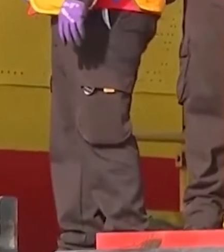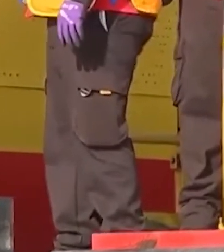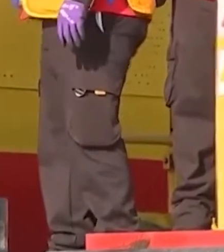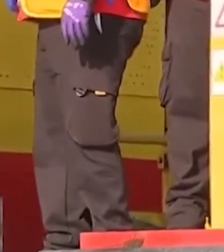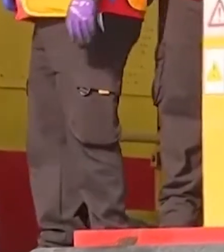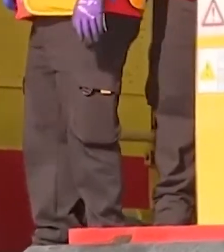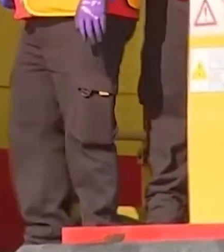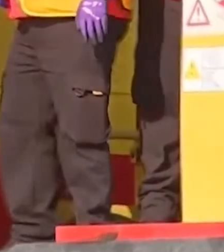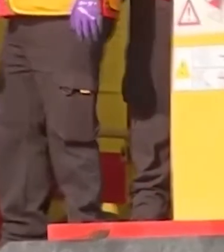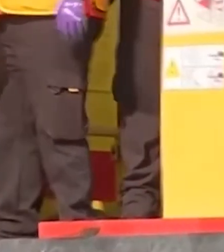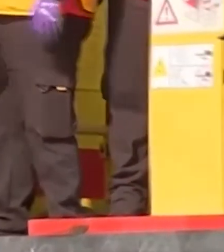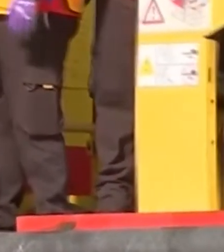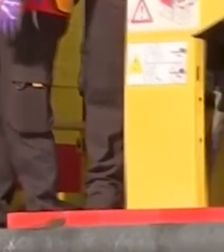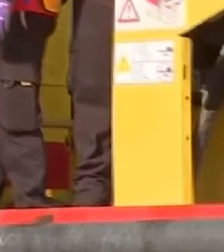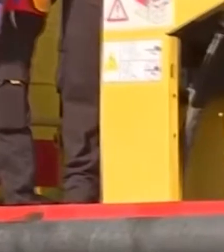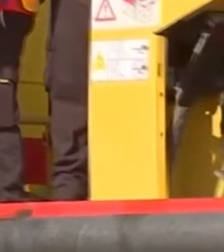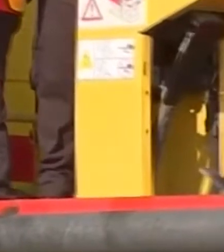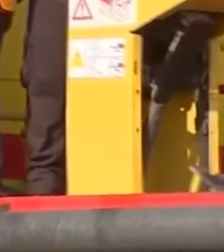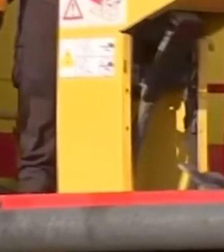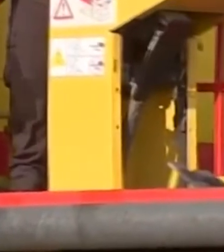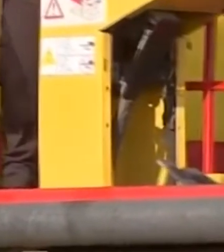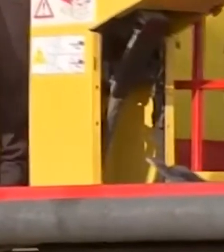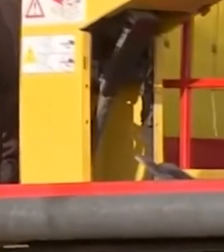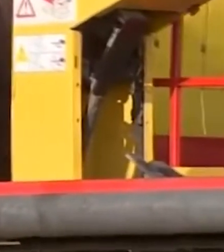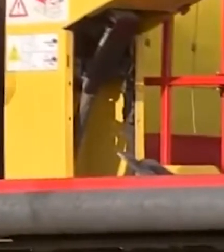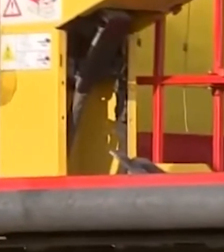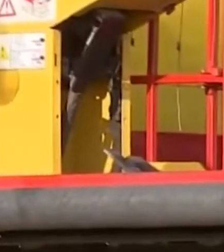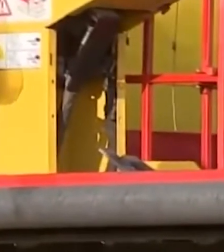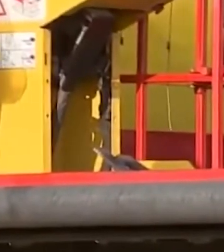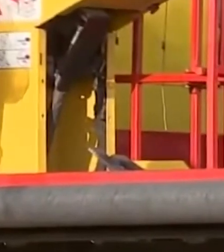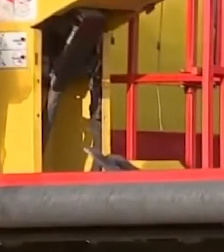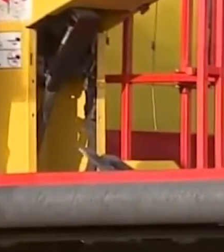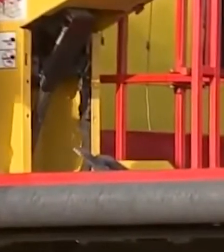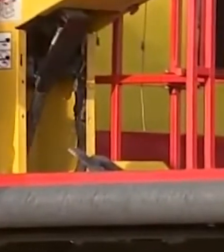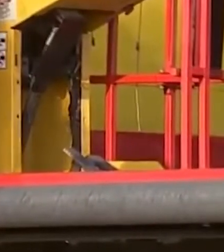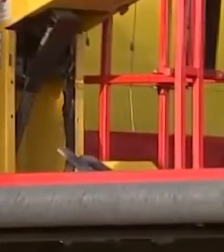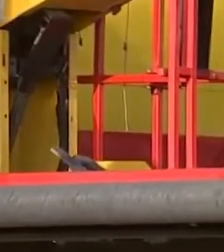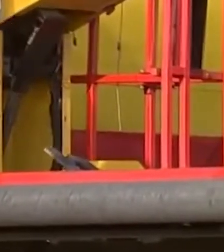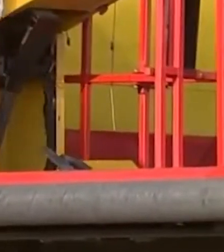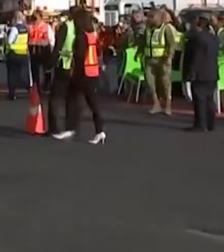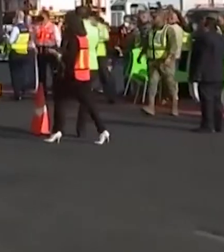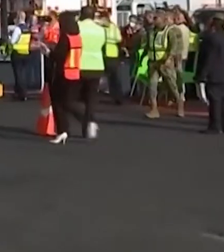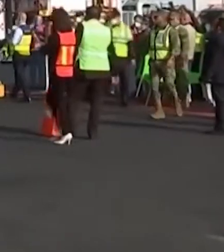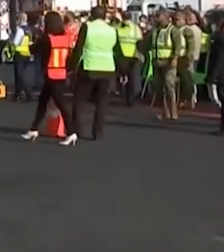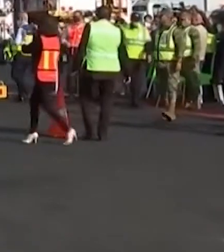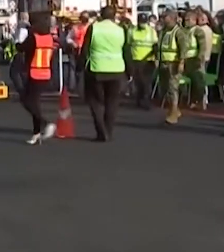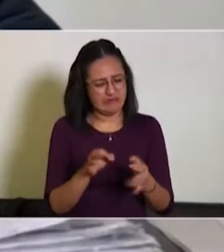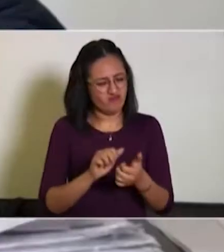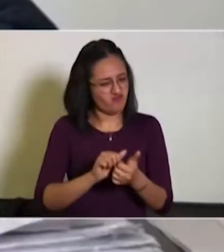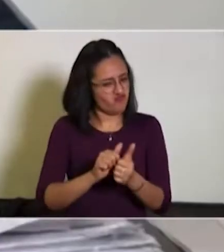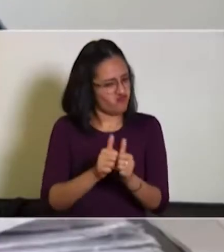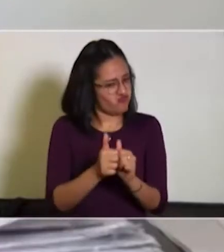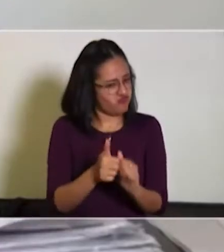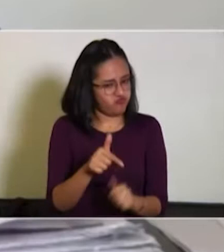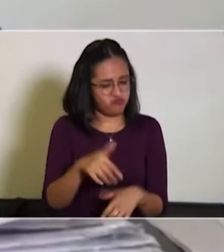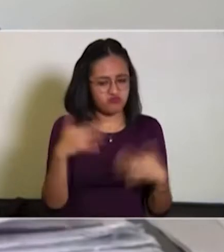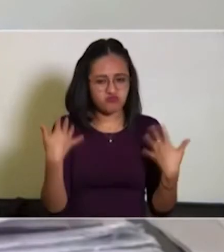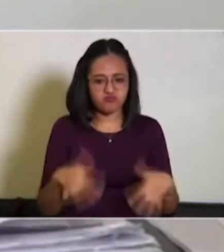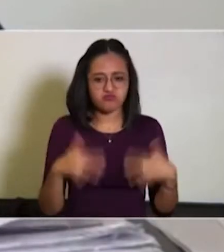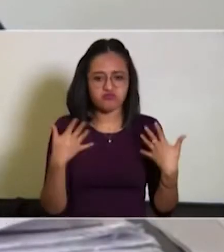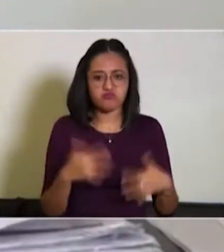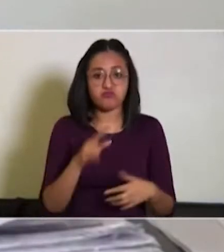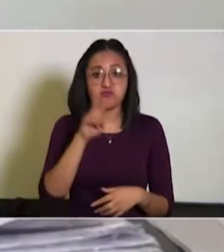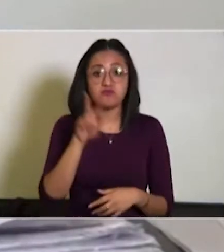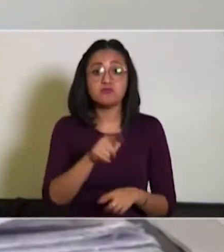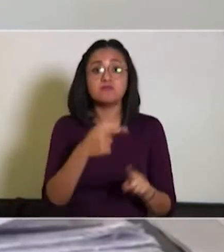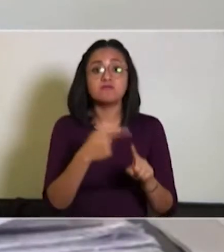cajas tecnológicamente avanzadas, con sensores de temperatura, hielo seco y a menos 70 grados centígrados. La